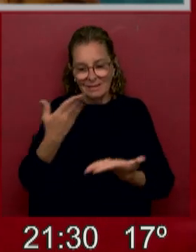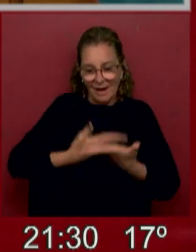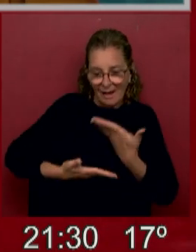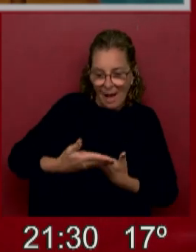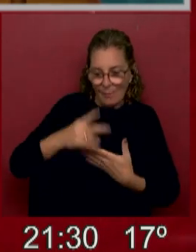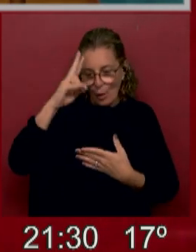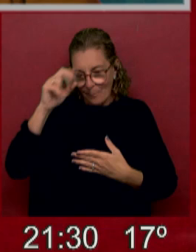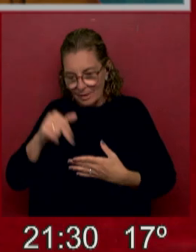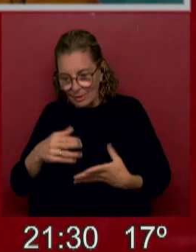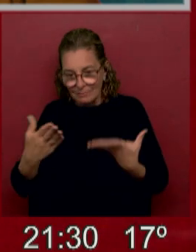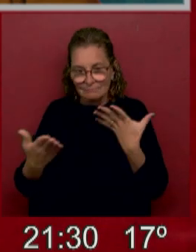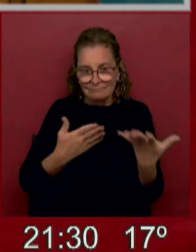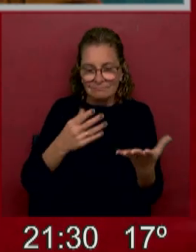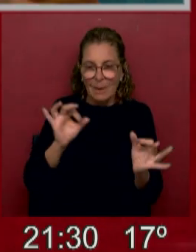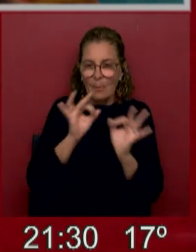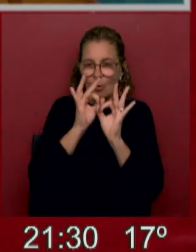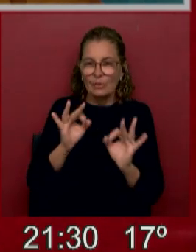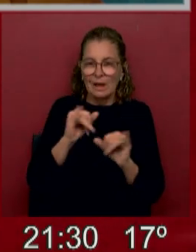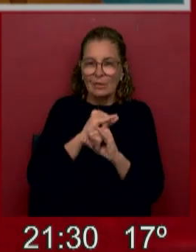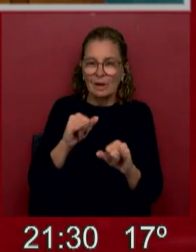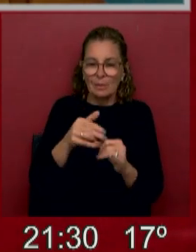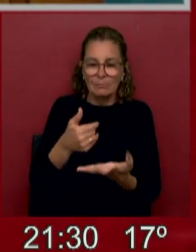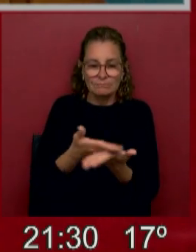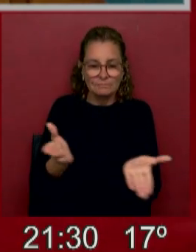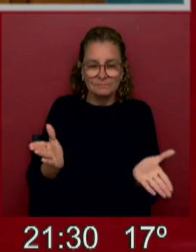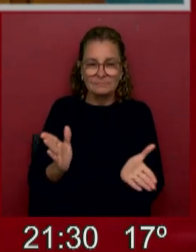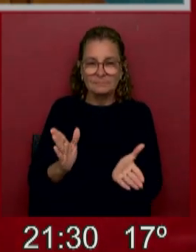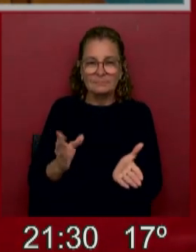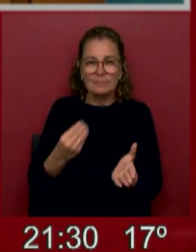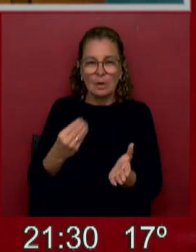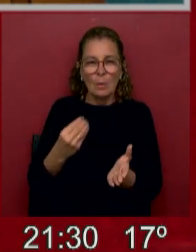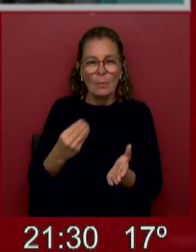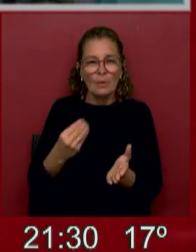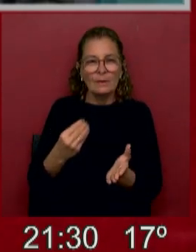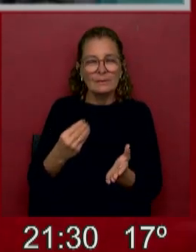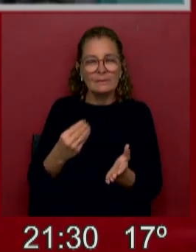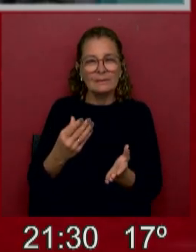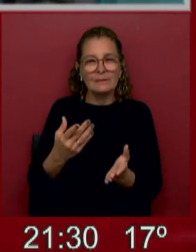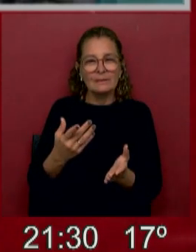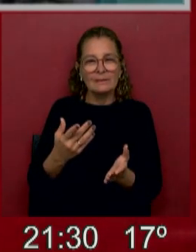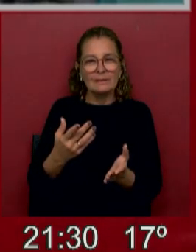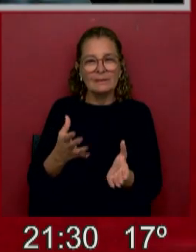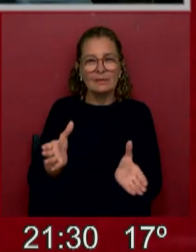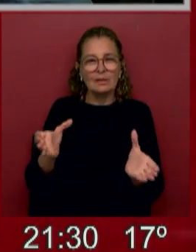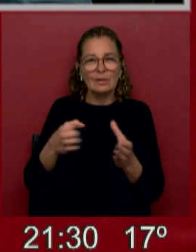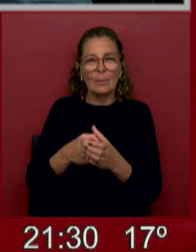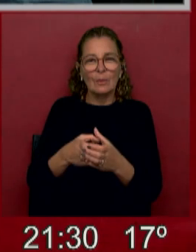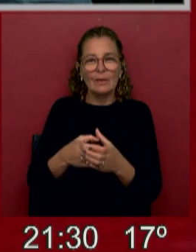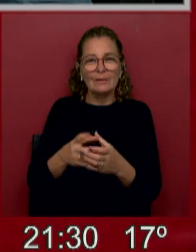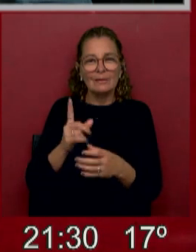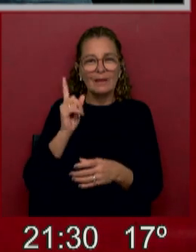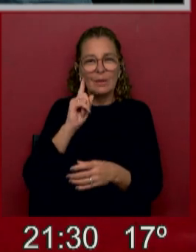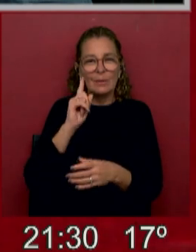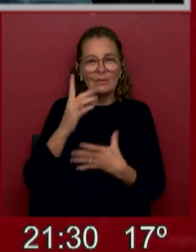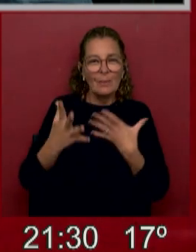de opiniones, fue lo que terminó quedando ahí. Martín, ¿cómo es la psicología de la banda? Porque te escucha hacer